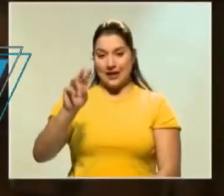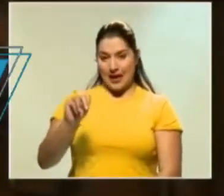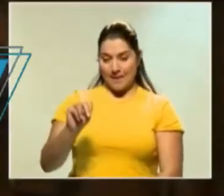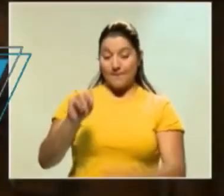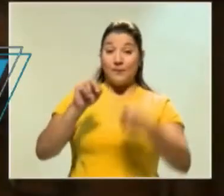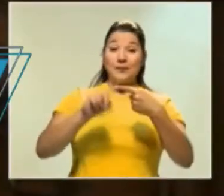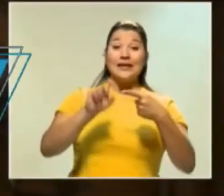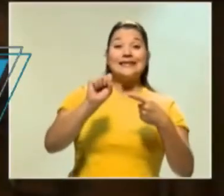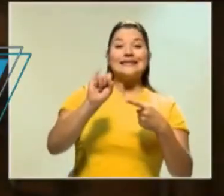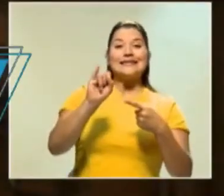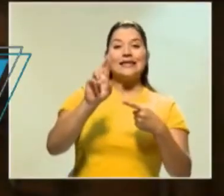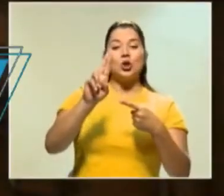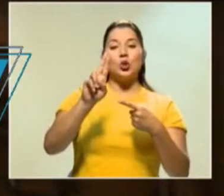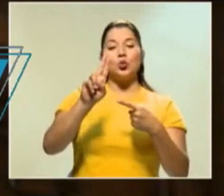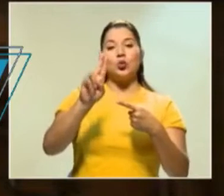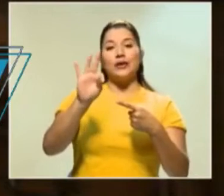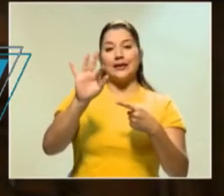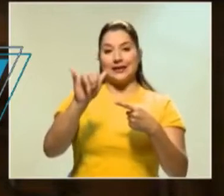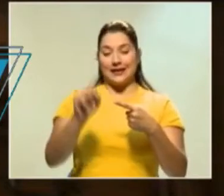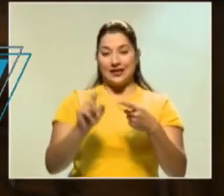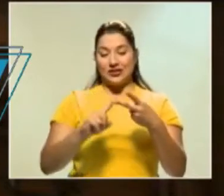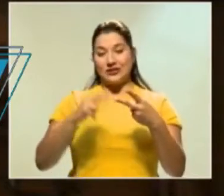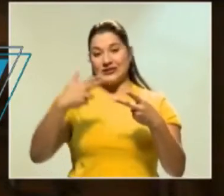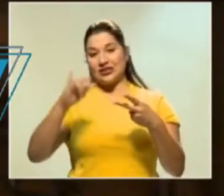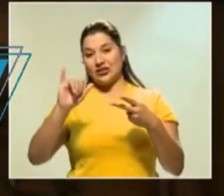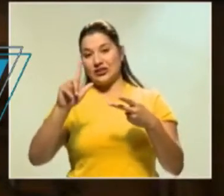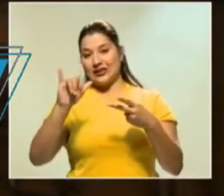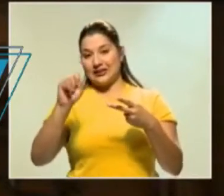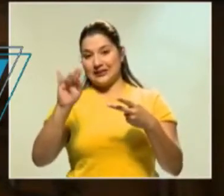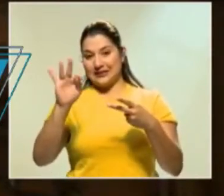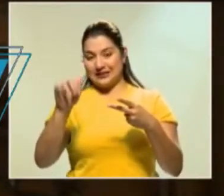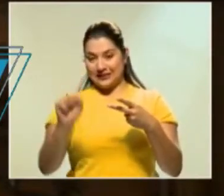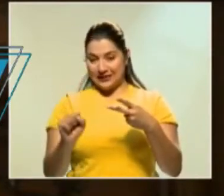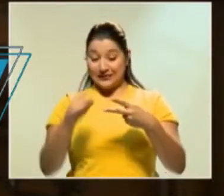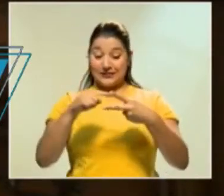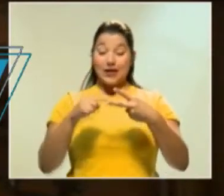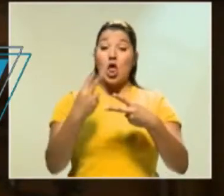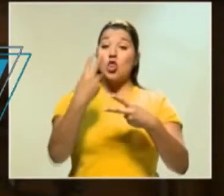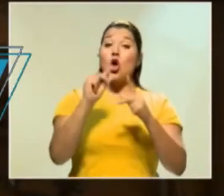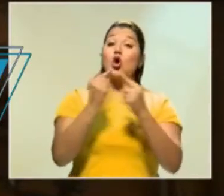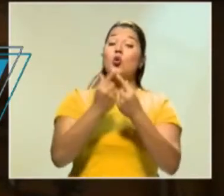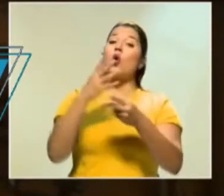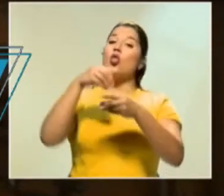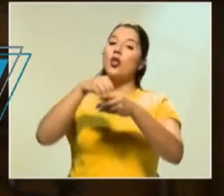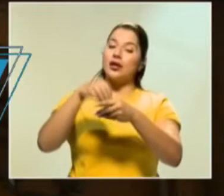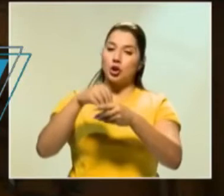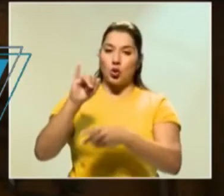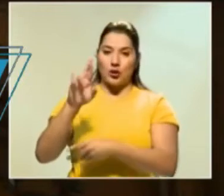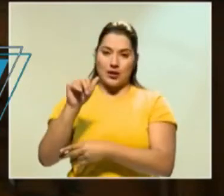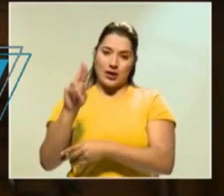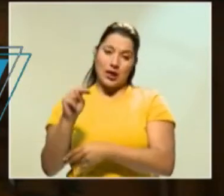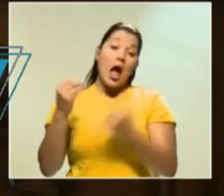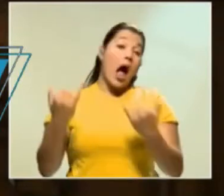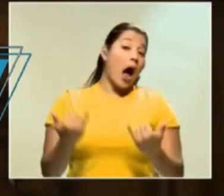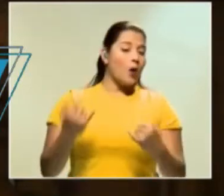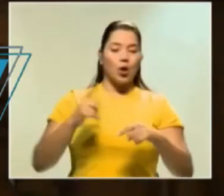chiitas. Y de estos dos grupos, no se puede entrar ahora en el origen de esto,